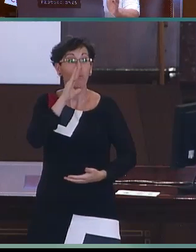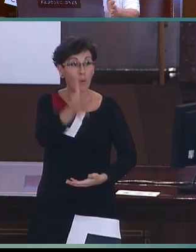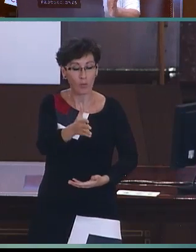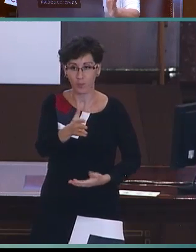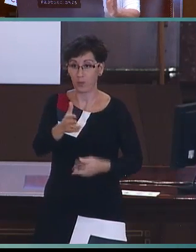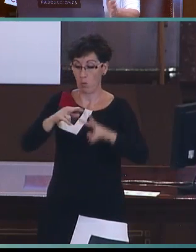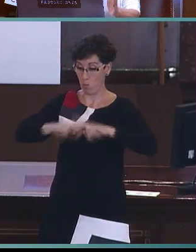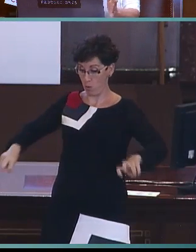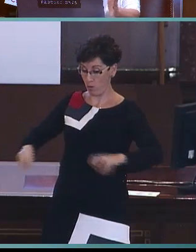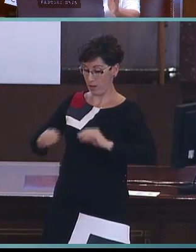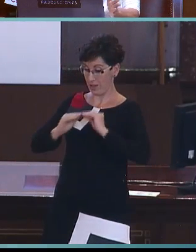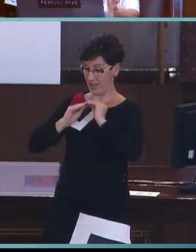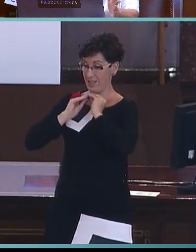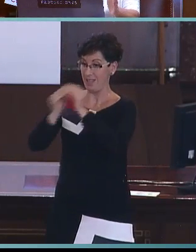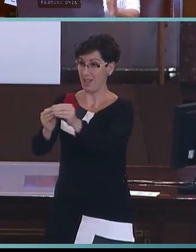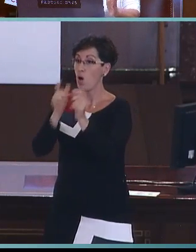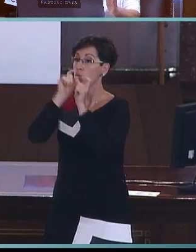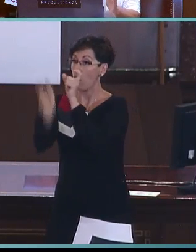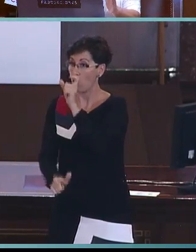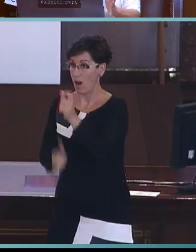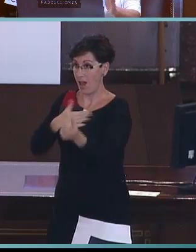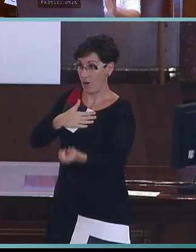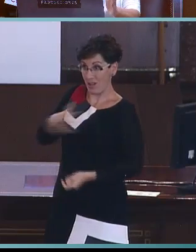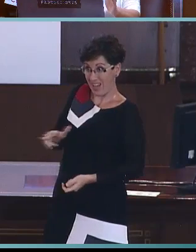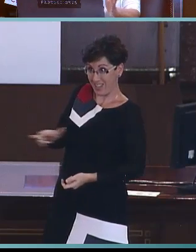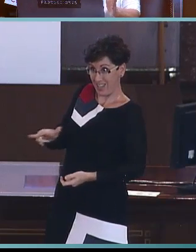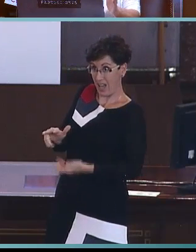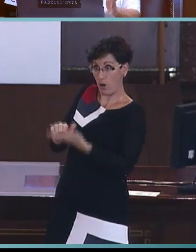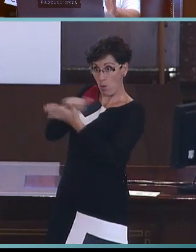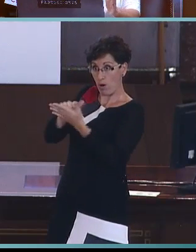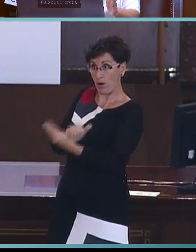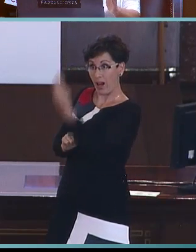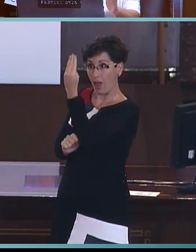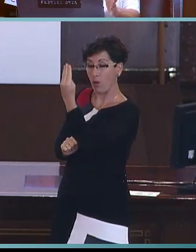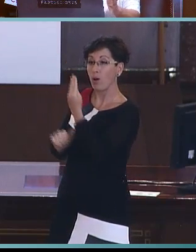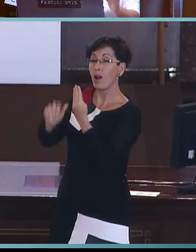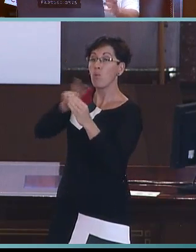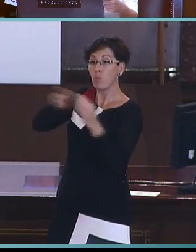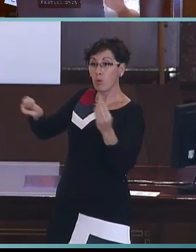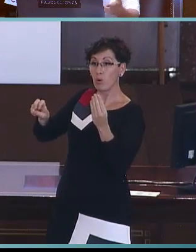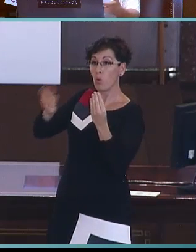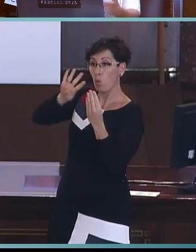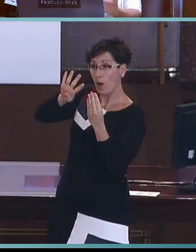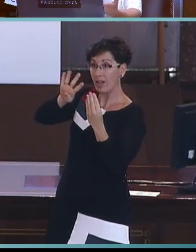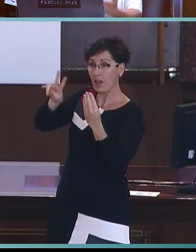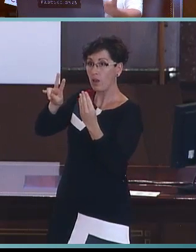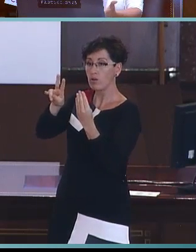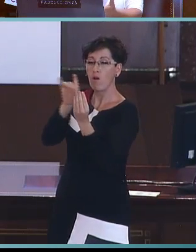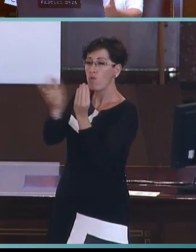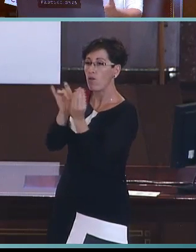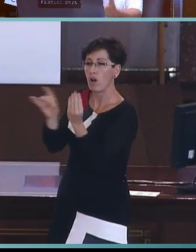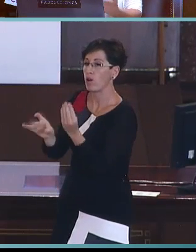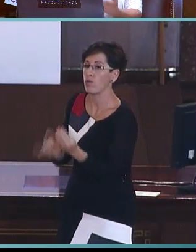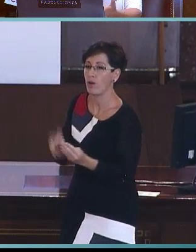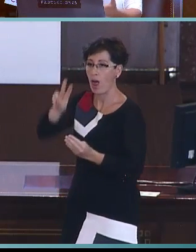prueba de vocabulario en lengua castellana se eliminaron 23 ítems de los 42. ¿Por qué? Porque fue revisado por un grupo